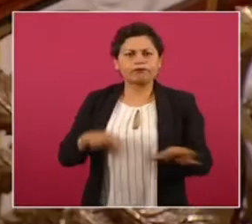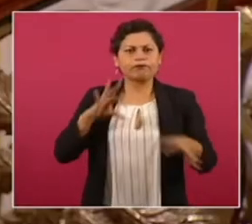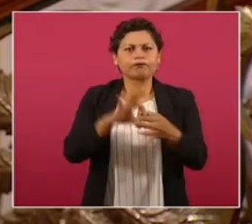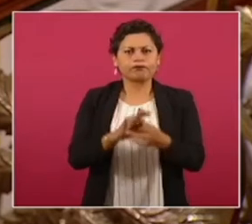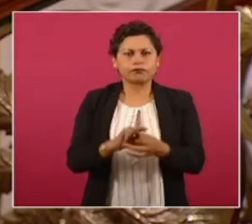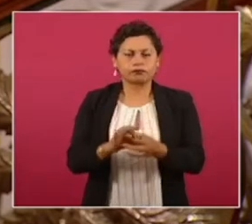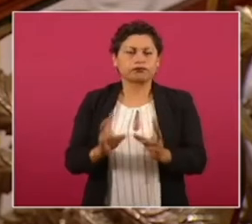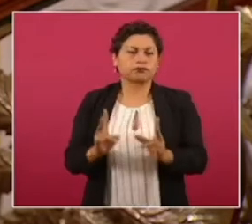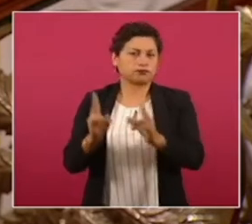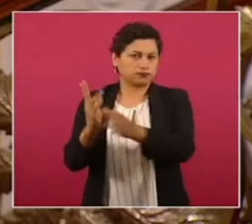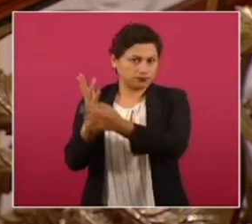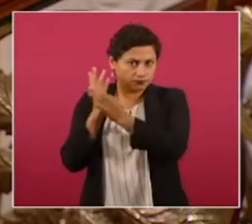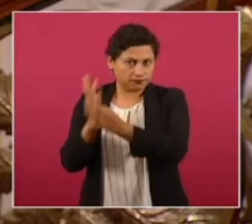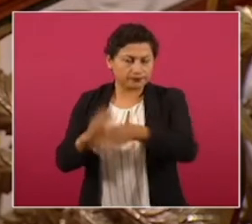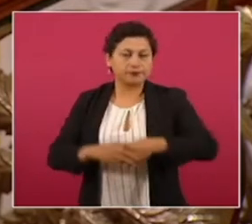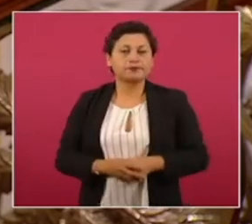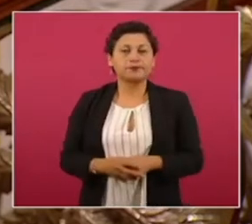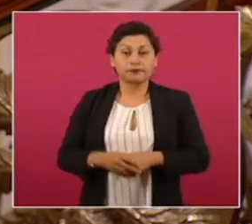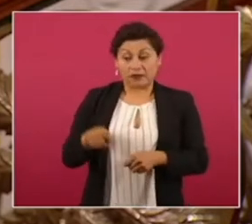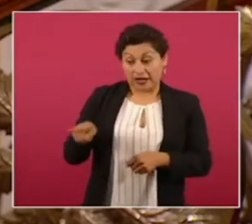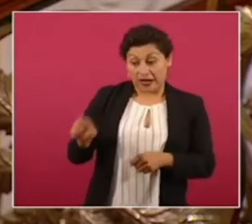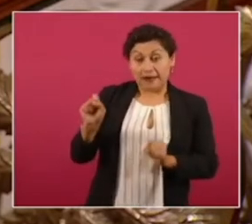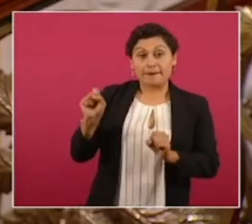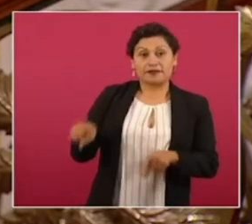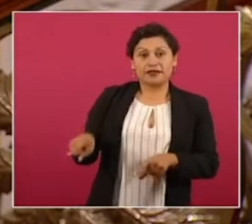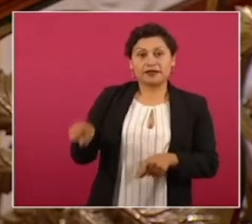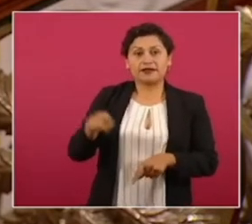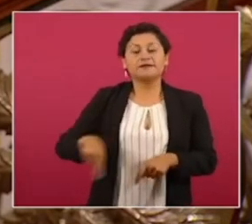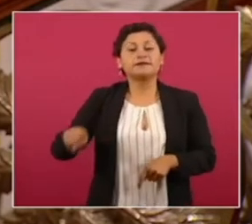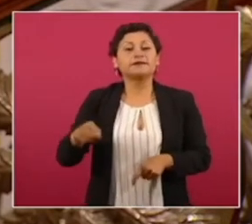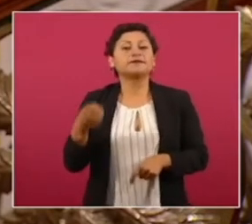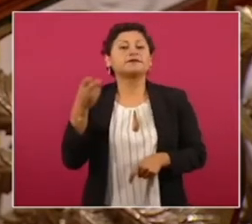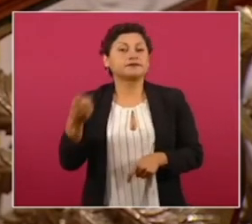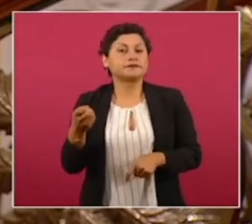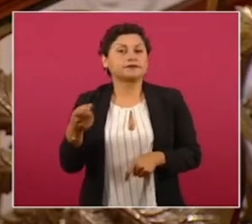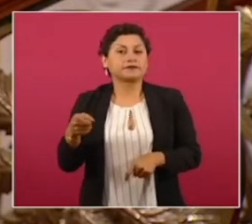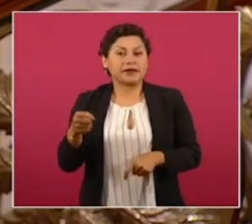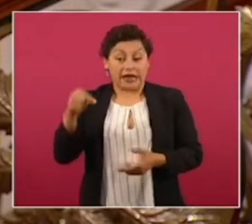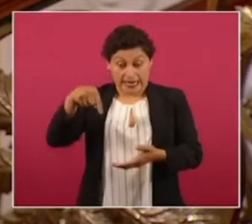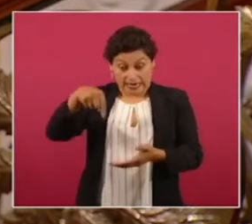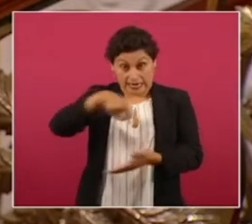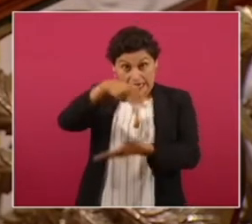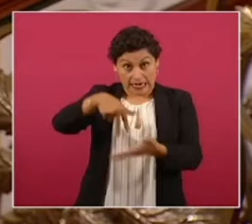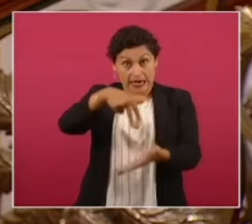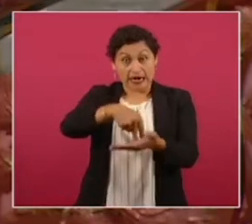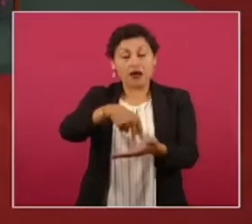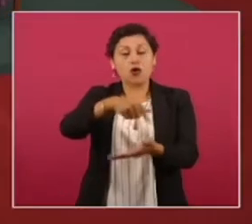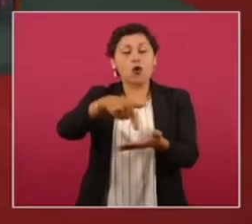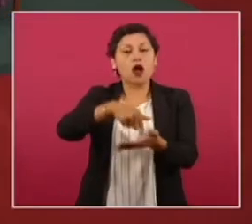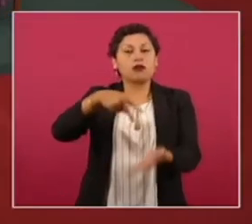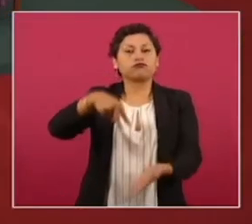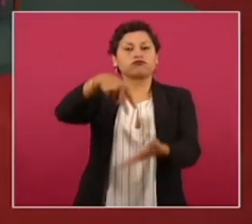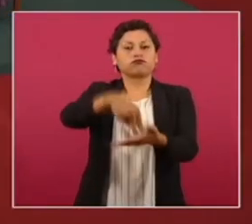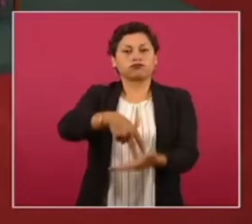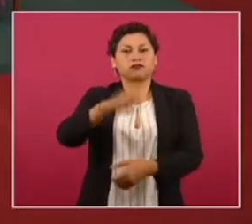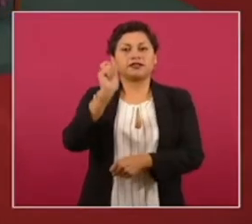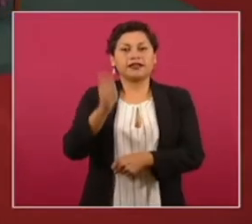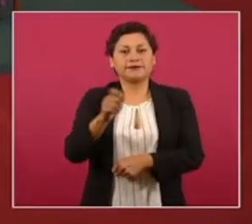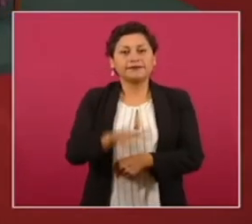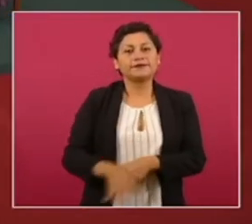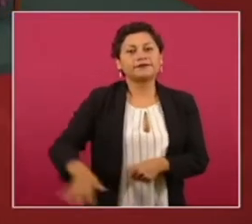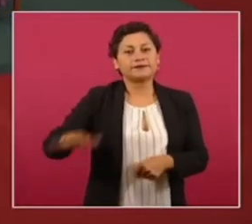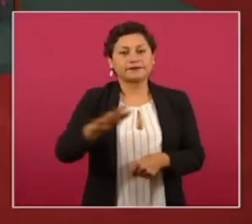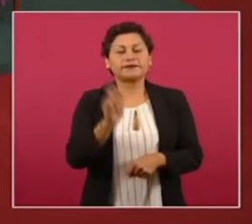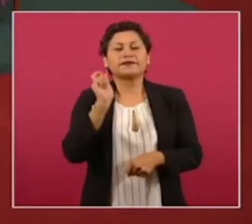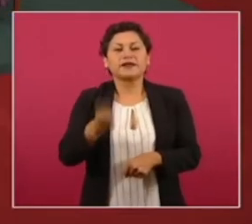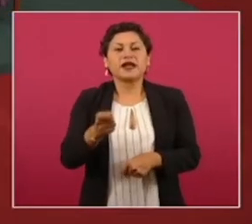Ignacio Ramírez también exigió en este recinto que la Constitución no olvidara los derechos sociales de la mujer, ni